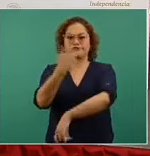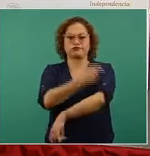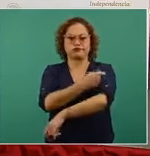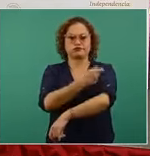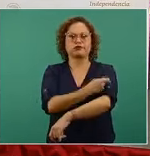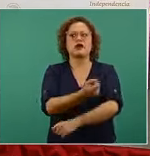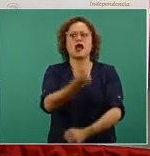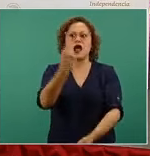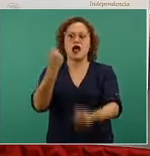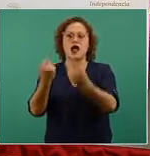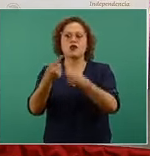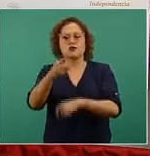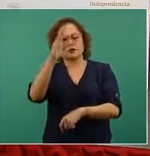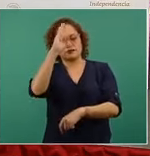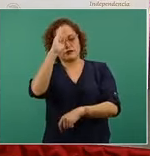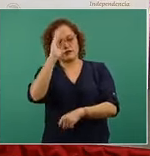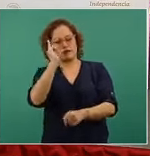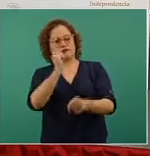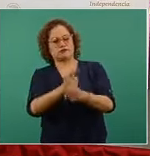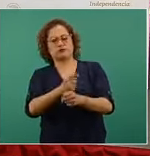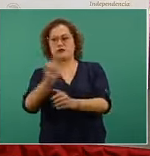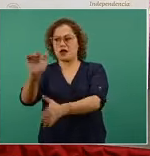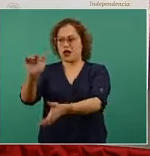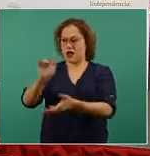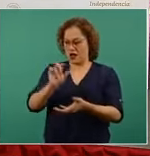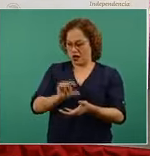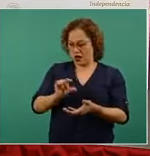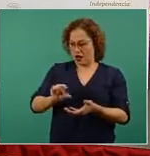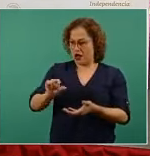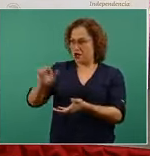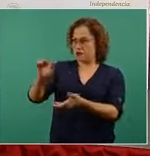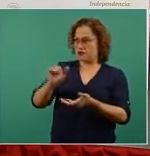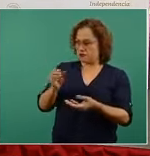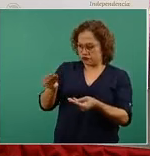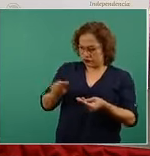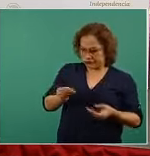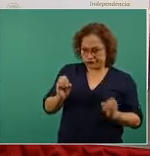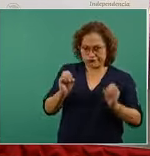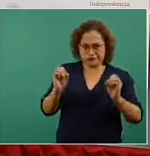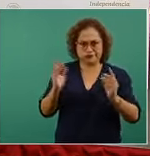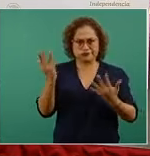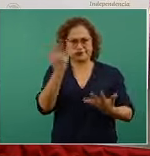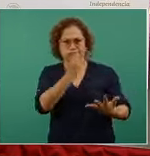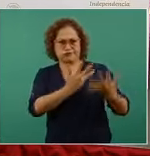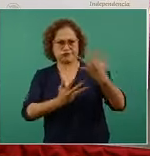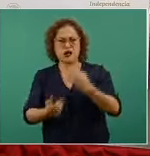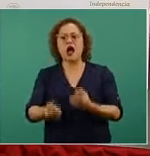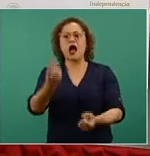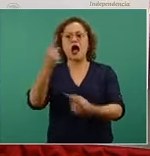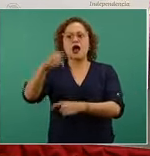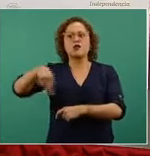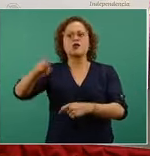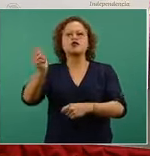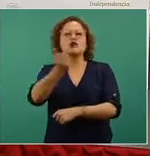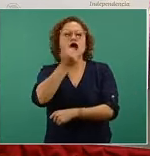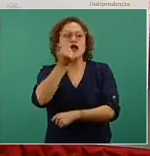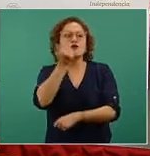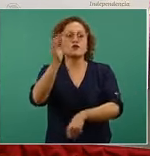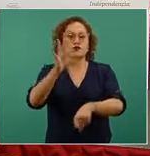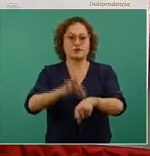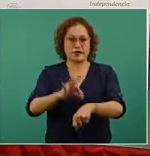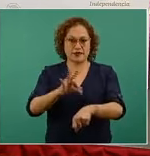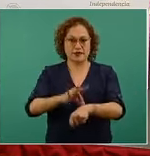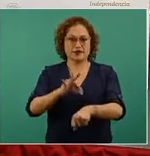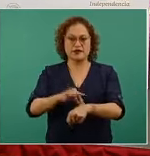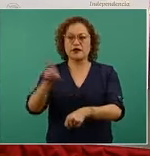talones de vacunación o que se lo dan y no se los dan entonces incluso voluntarios no de escuelas de medicina hubo un caso en